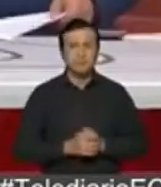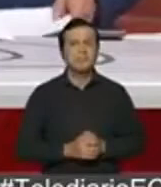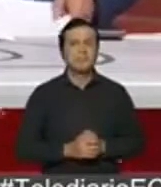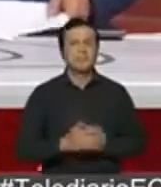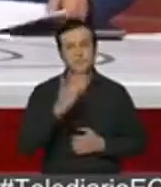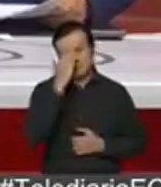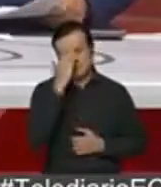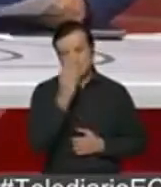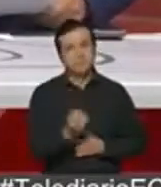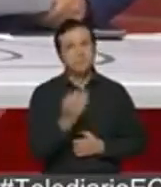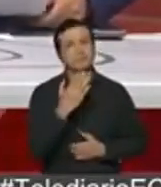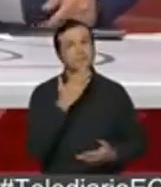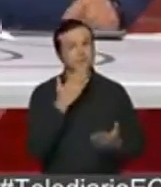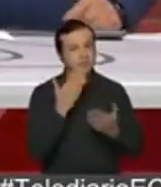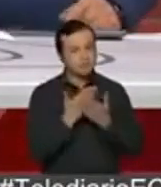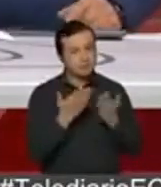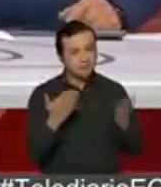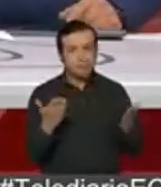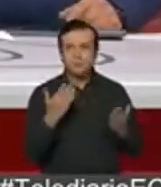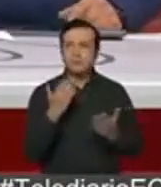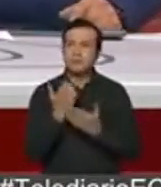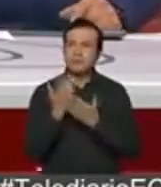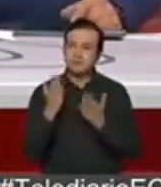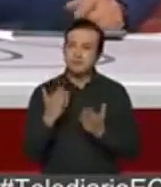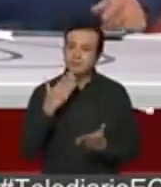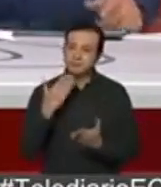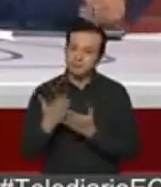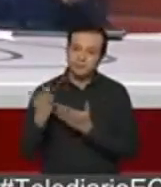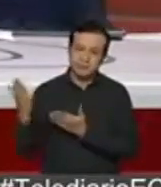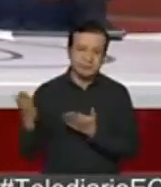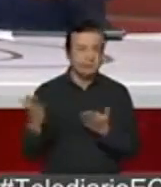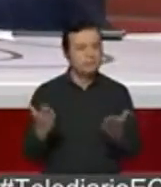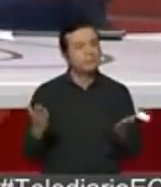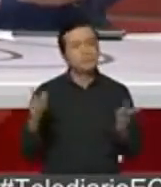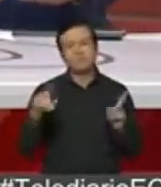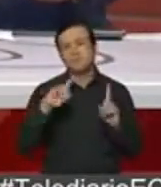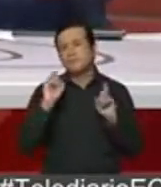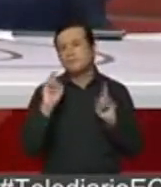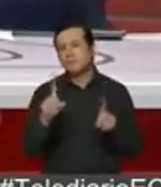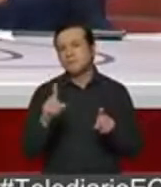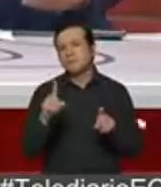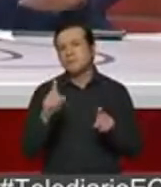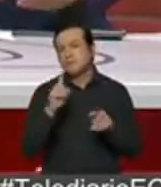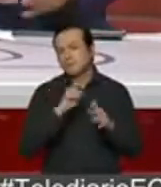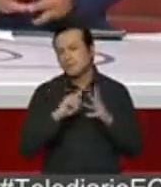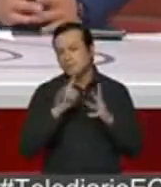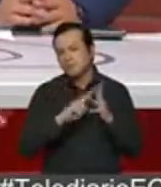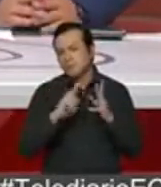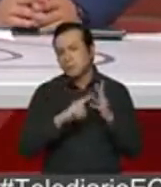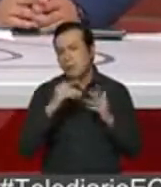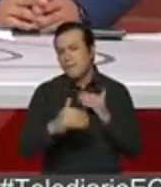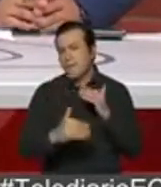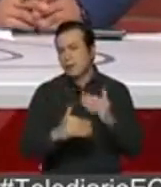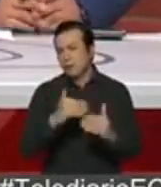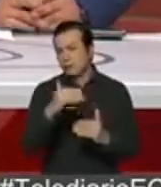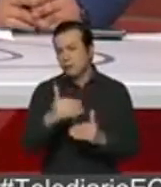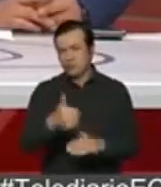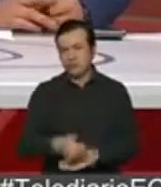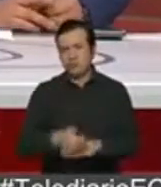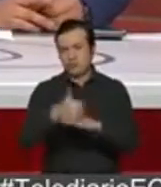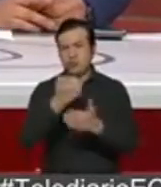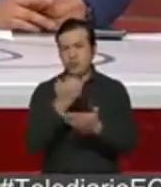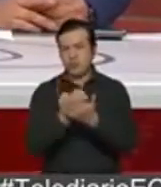Buenos días, muchísimas gracias, Fabricio. Gracias, economista, por estar en este espacio. Bueno, ¿cuál debería ser o cuáles deberían ser los siguientes pasos de las autoridades